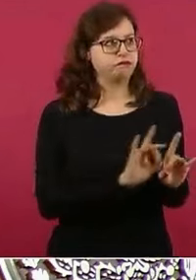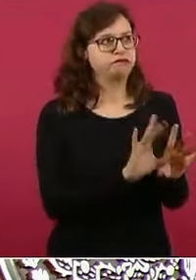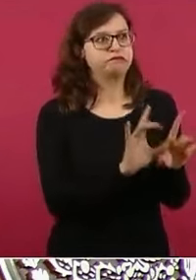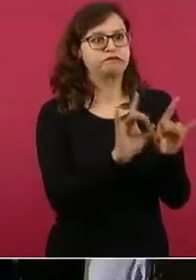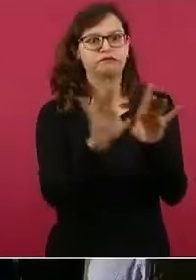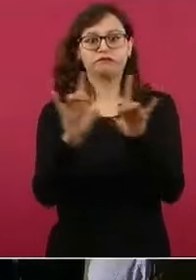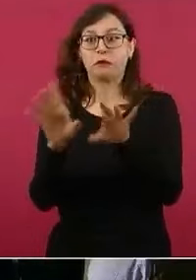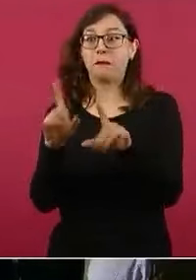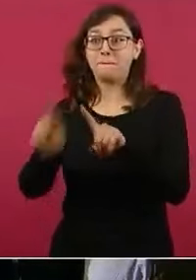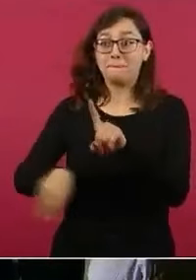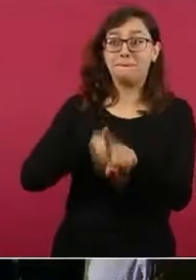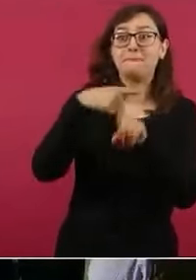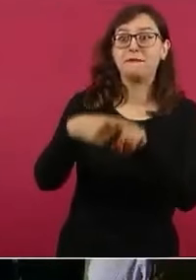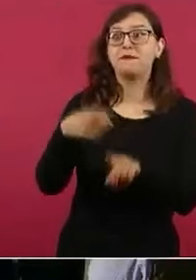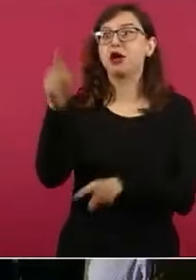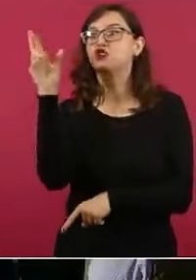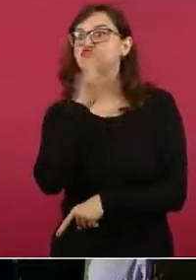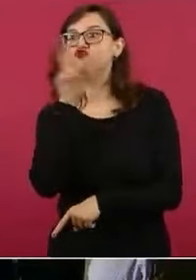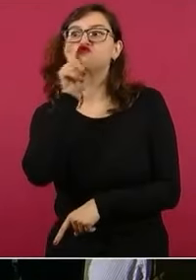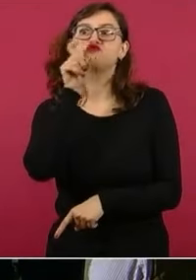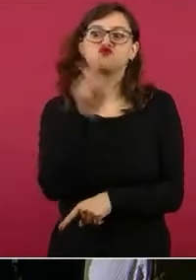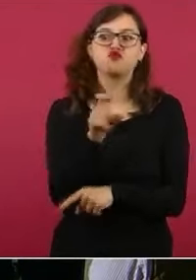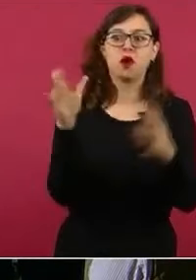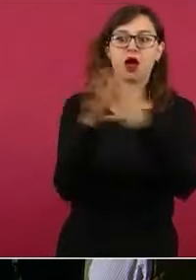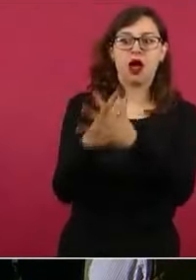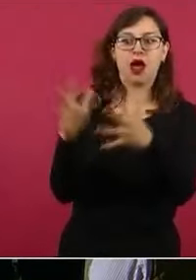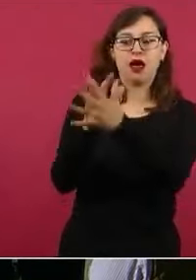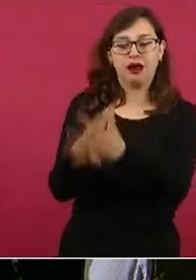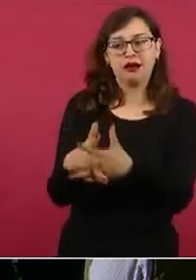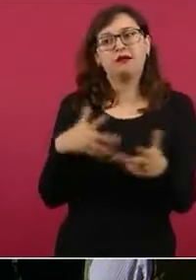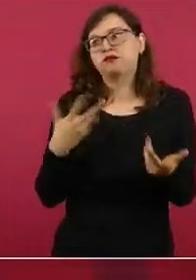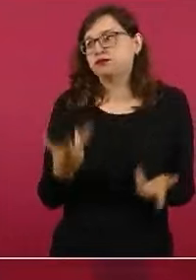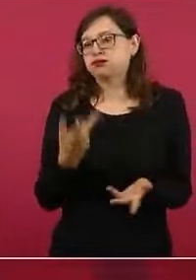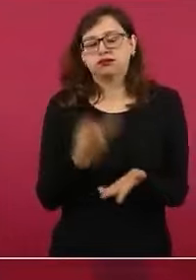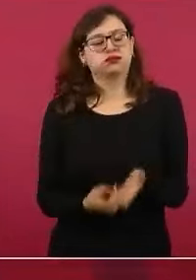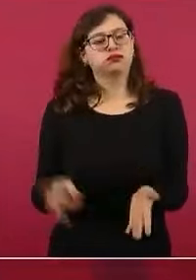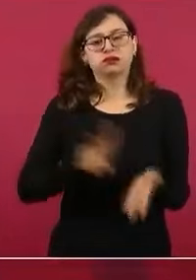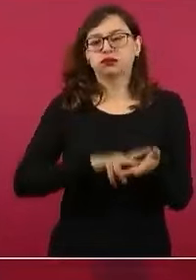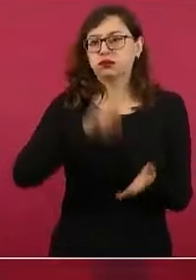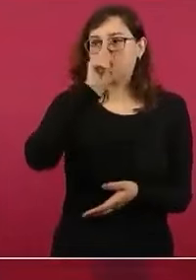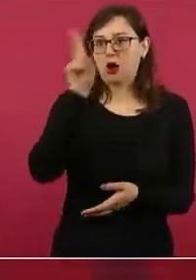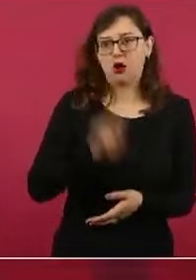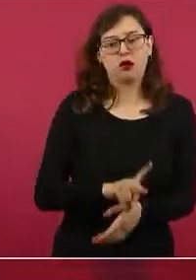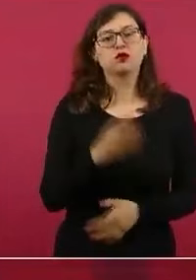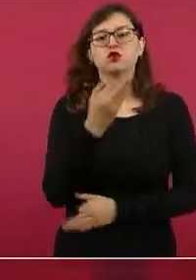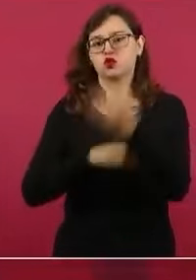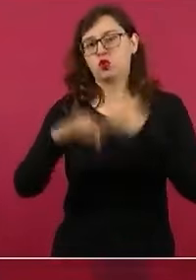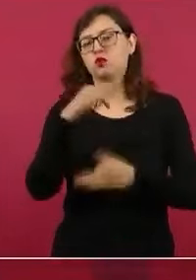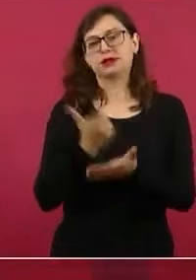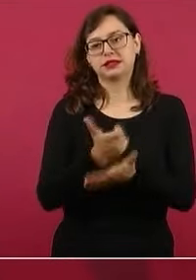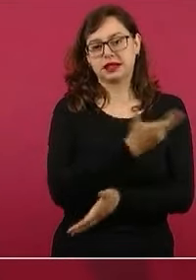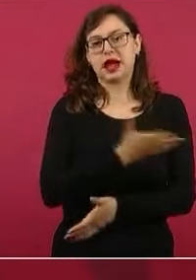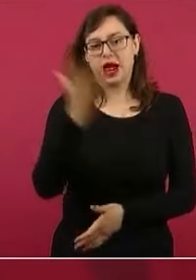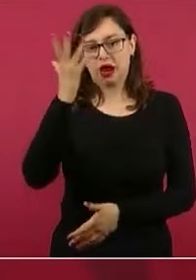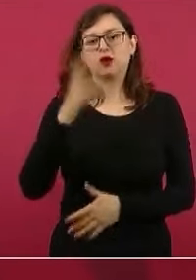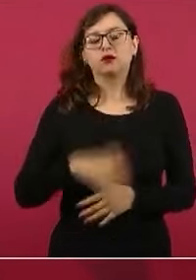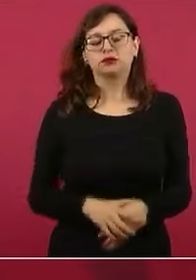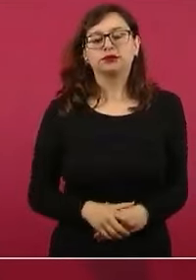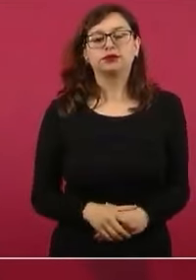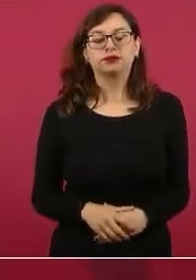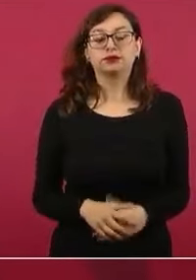a prácticamente todos los productos, en particular los derivados del petróleo y los alimentos. 21.96 fue el